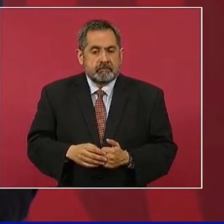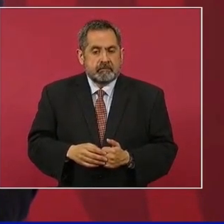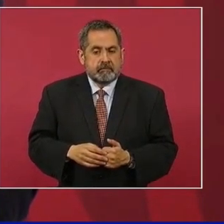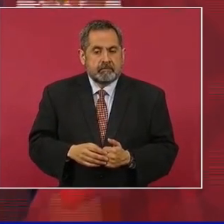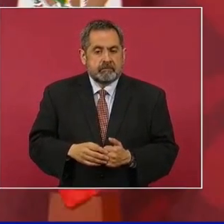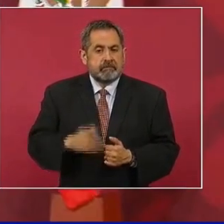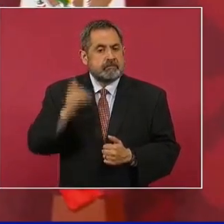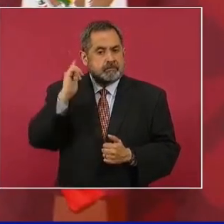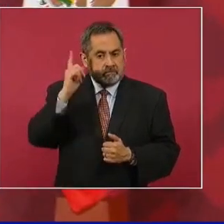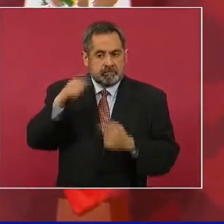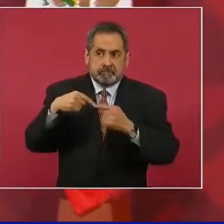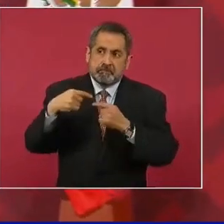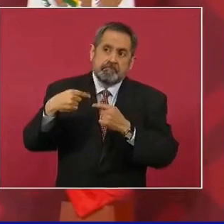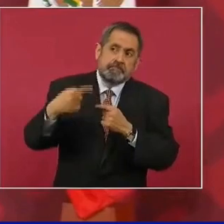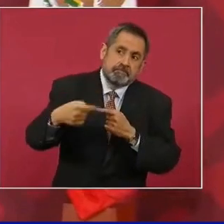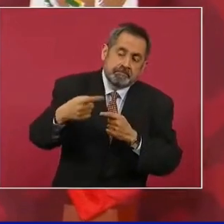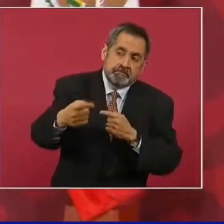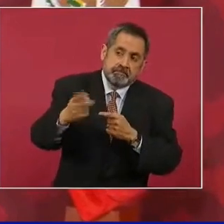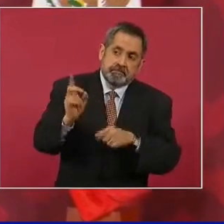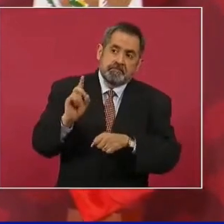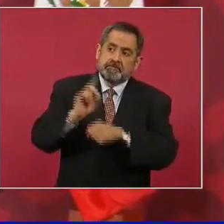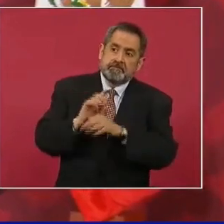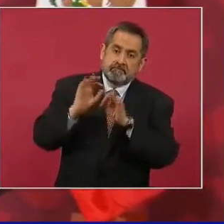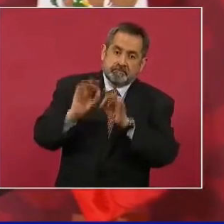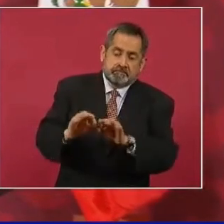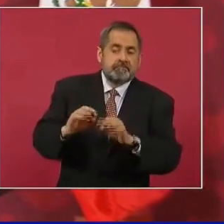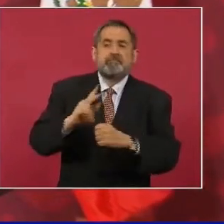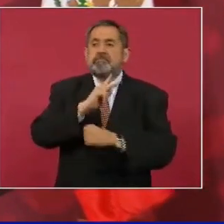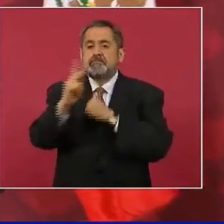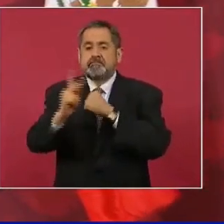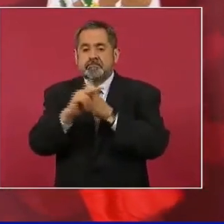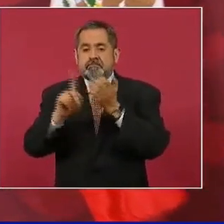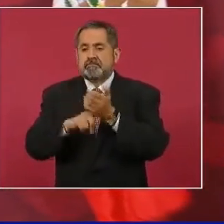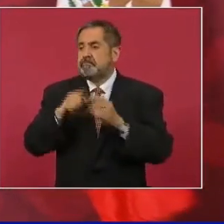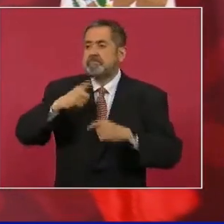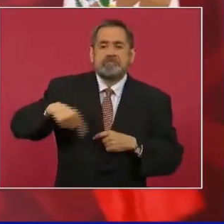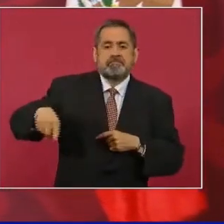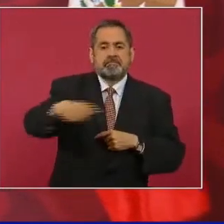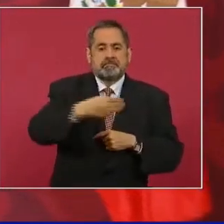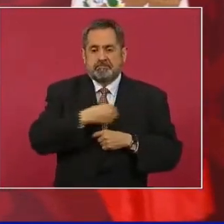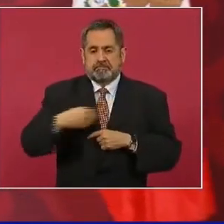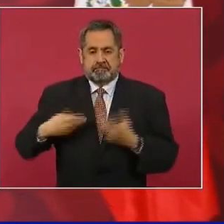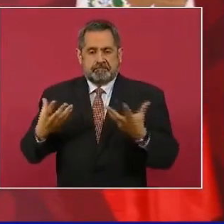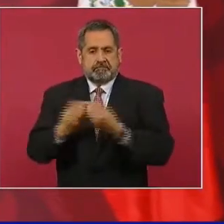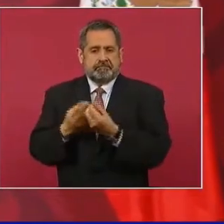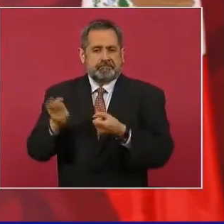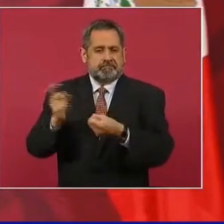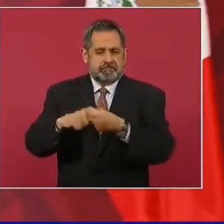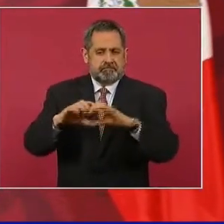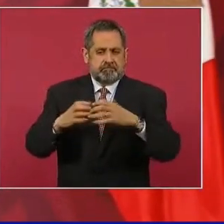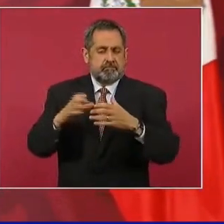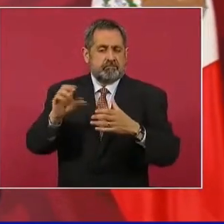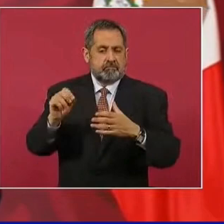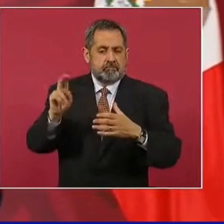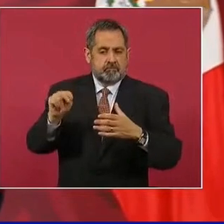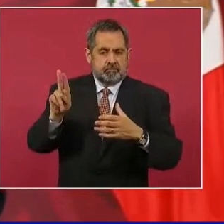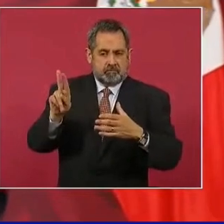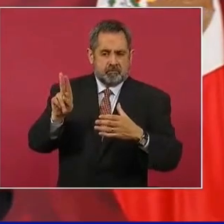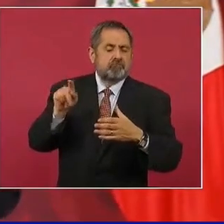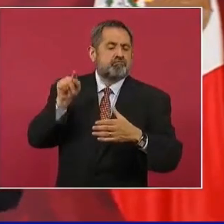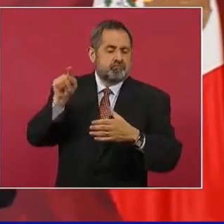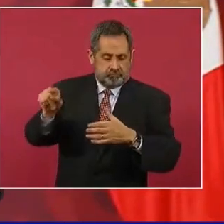cuando corresponda los países que integran la ONU